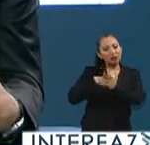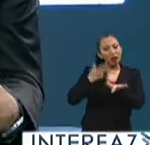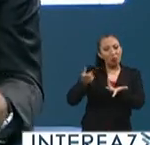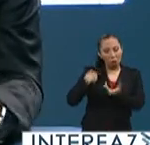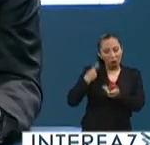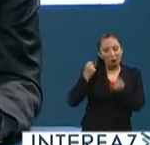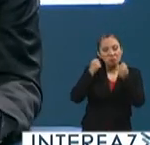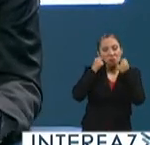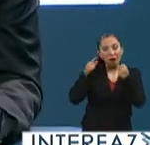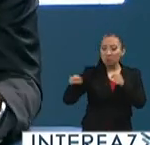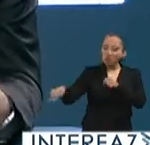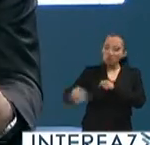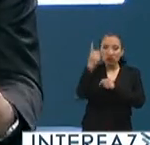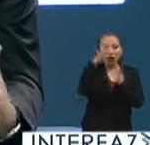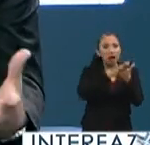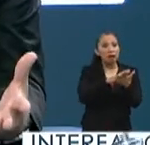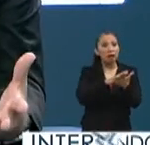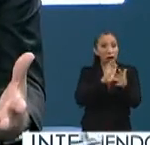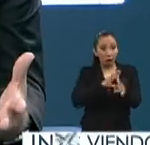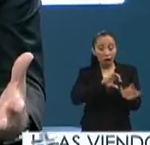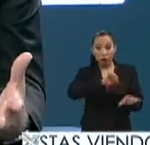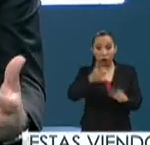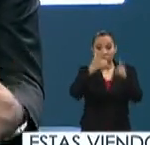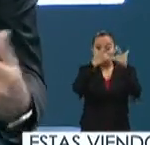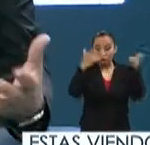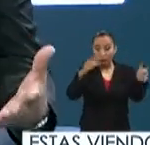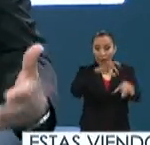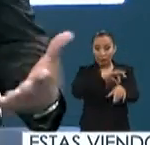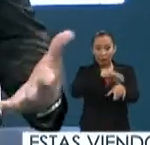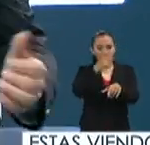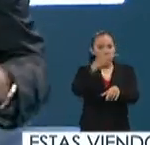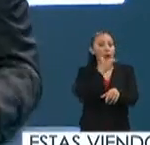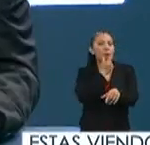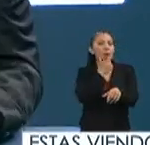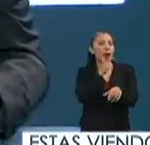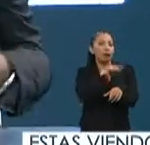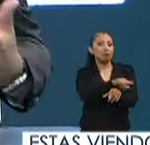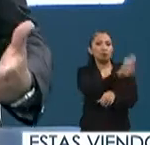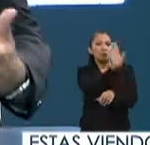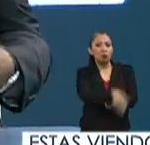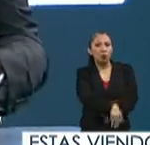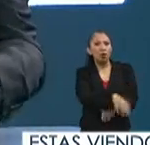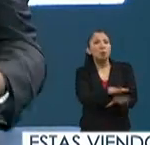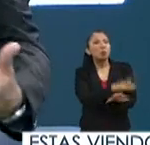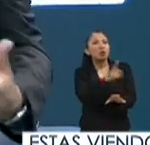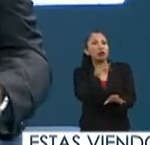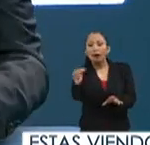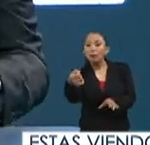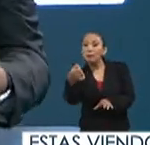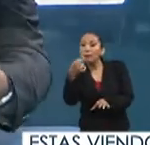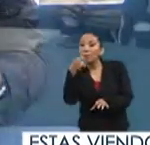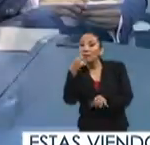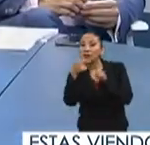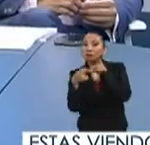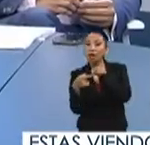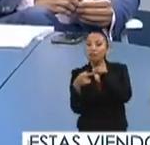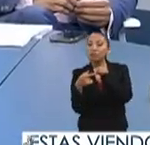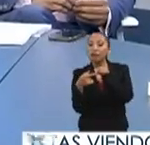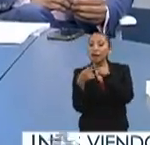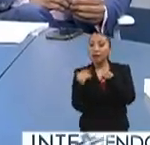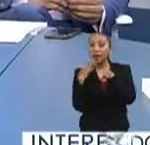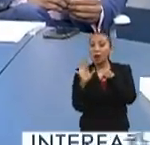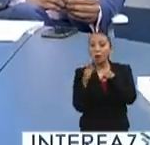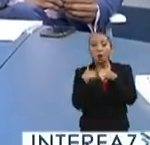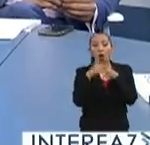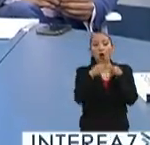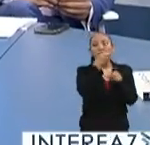deliberado y fue a la cárcel. Tenemos historias en la medicina, un paciente que eventualmente muere por un medicamento que tenía